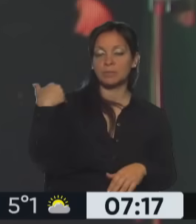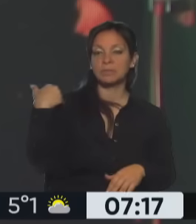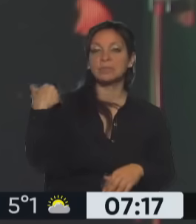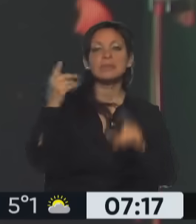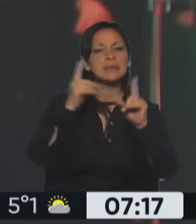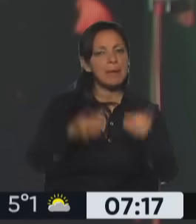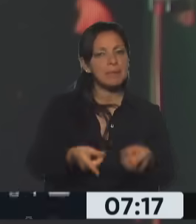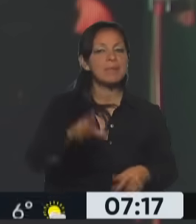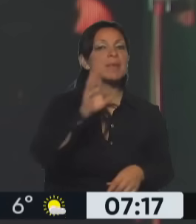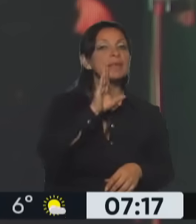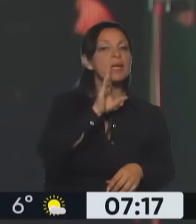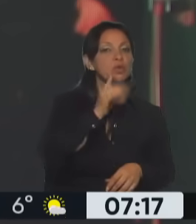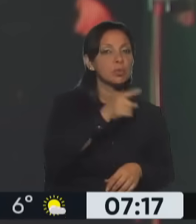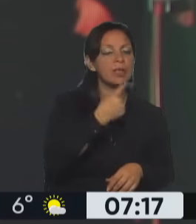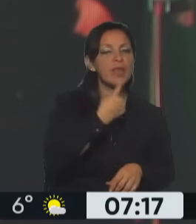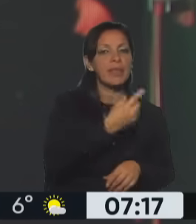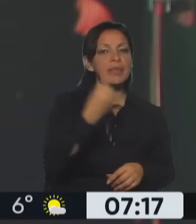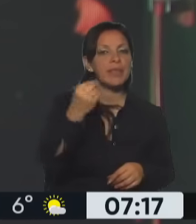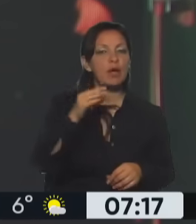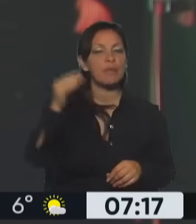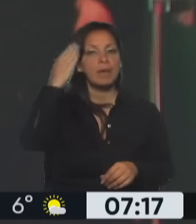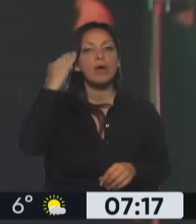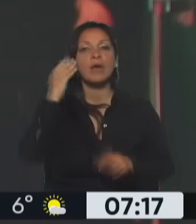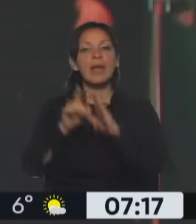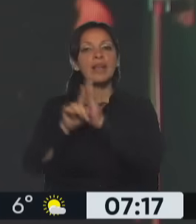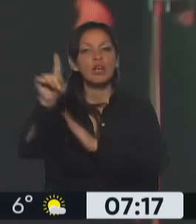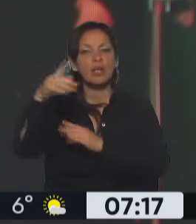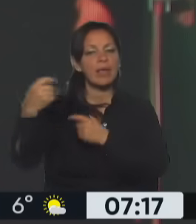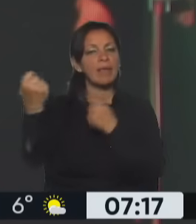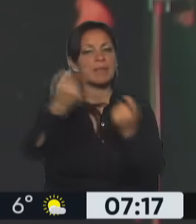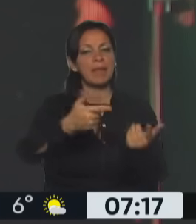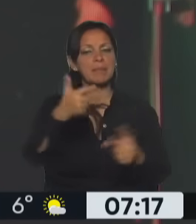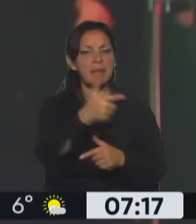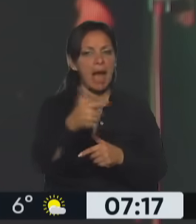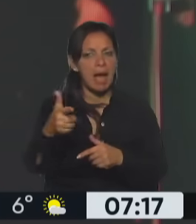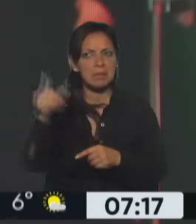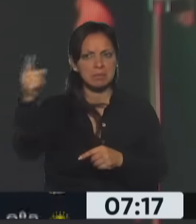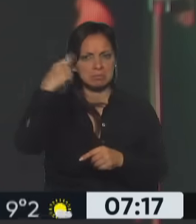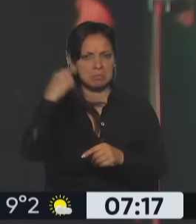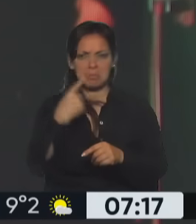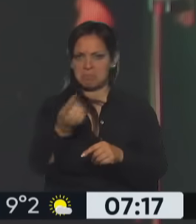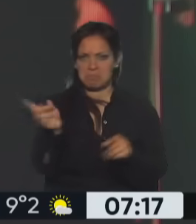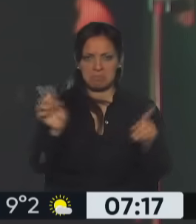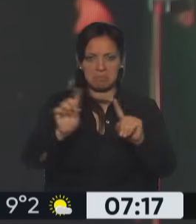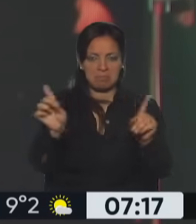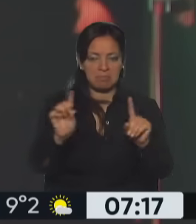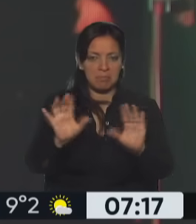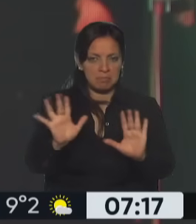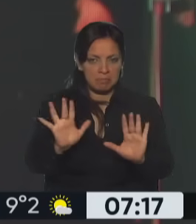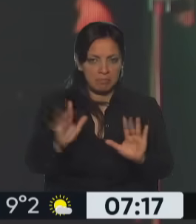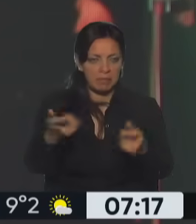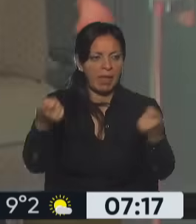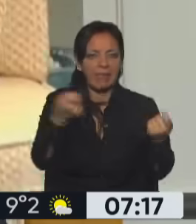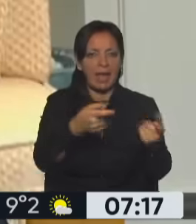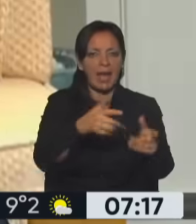Estados Unidos planteó que Corea del Norte le iba a mandar armas y Corea del Norte dijo que no tenía pensado suministrar en ningún momento